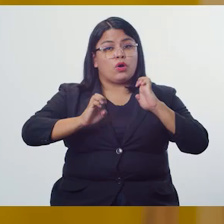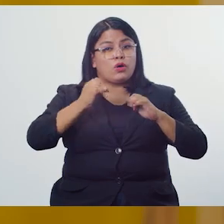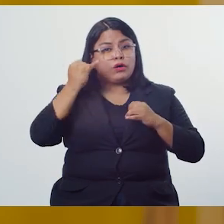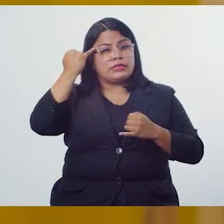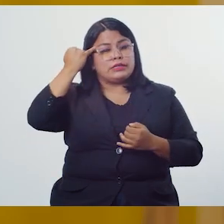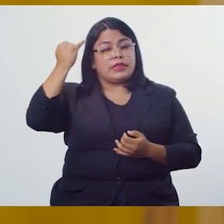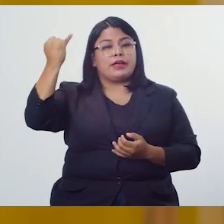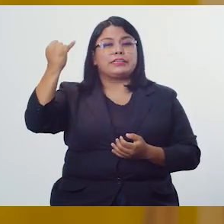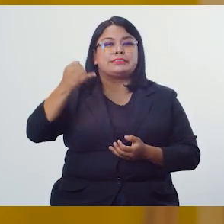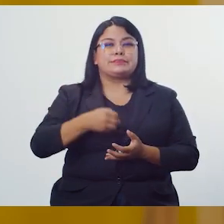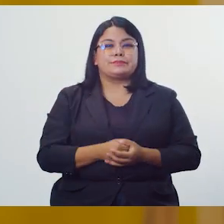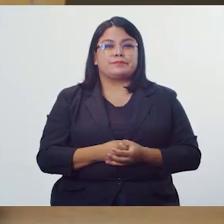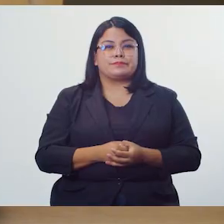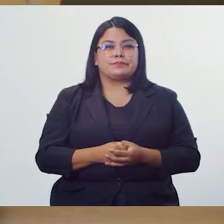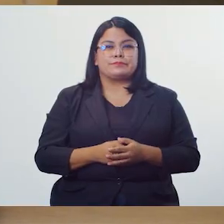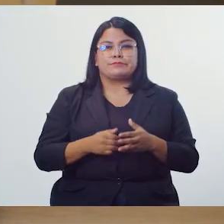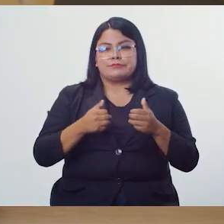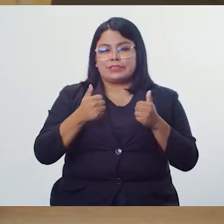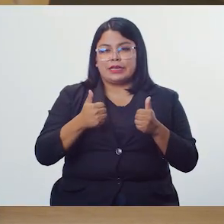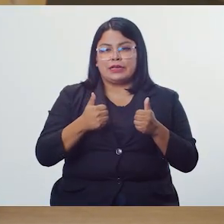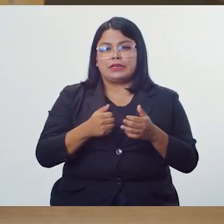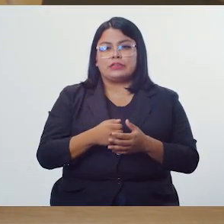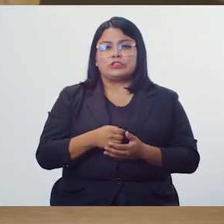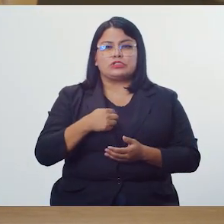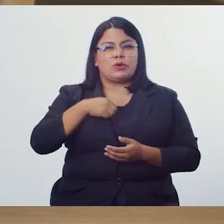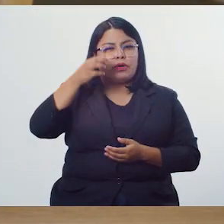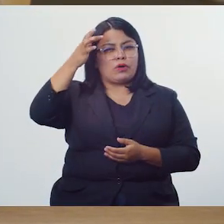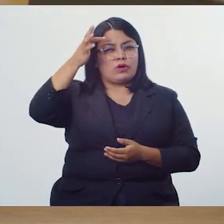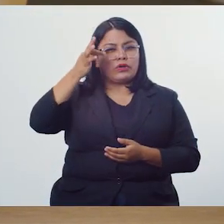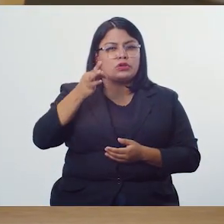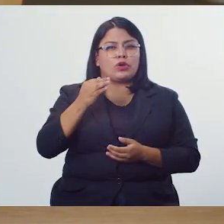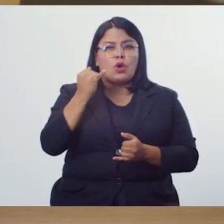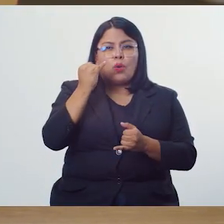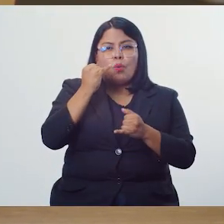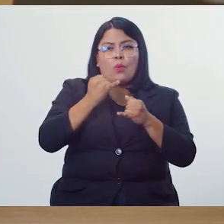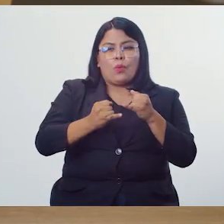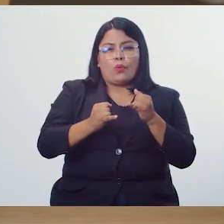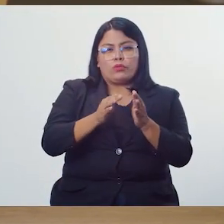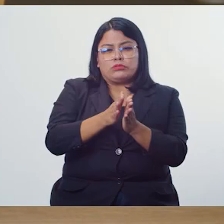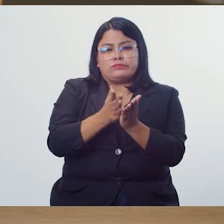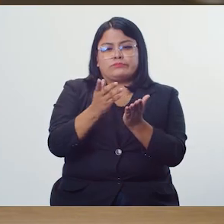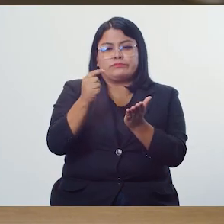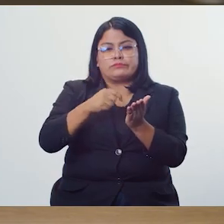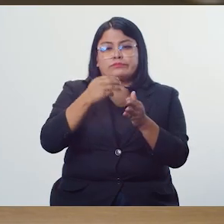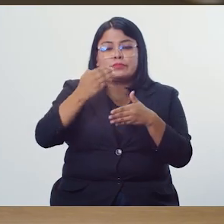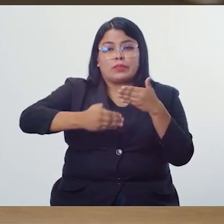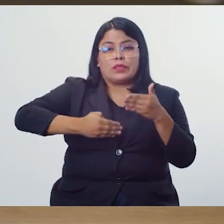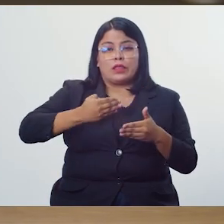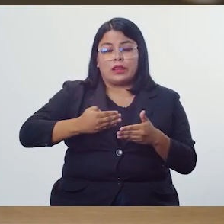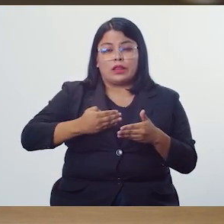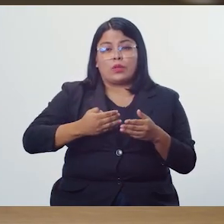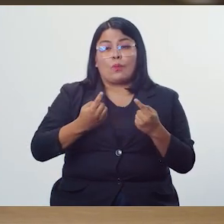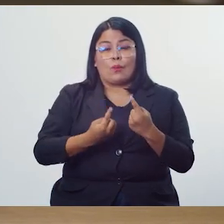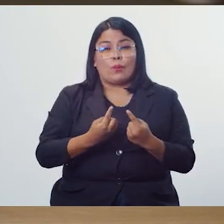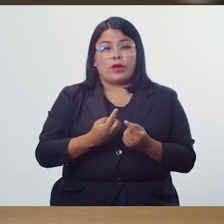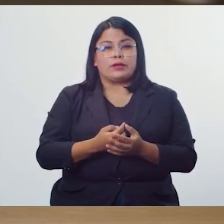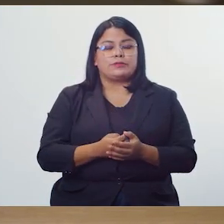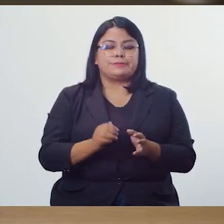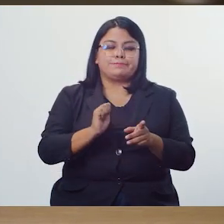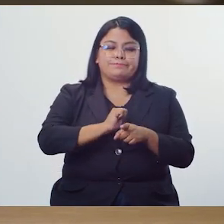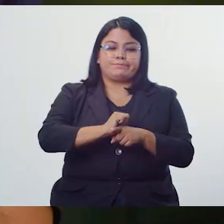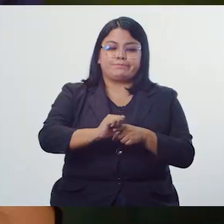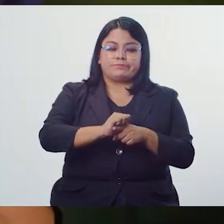emociones, ideas. Bueno, Francisca, y creo que nos queda una última parte, ¿no?, de todo este proceso, y es la parte